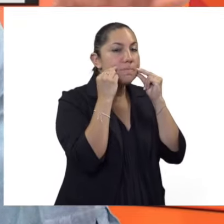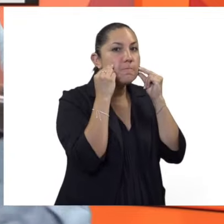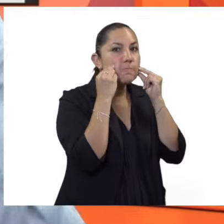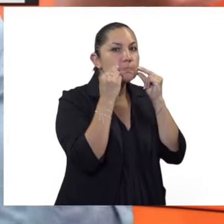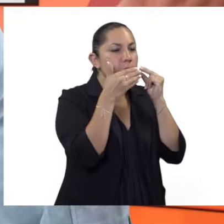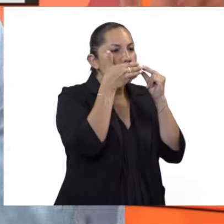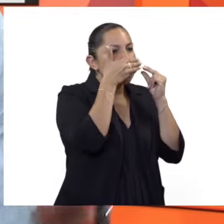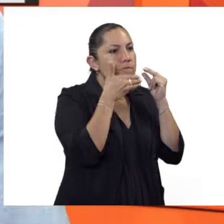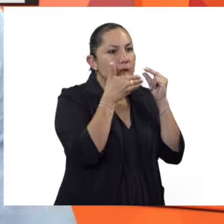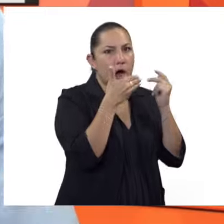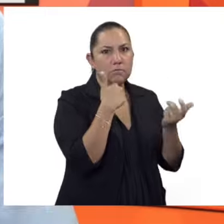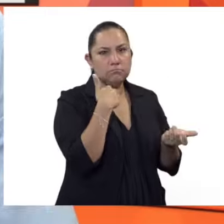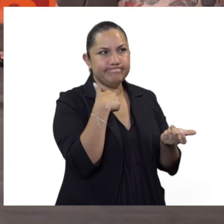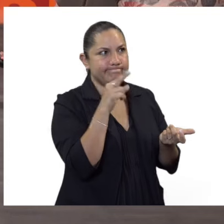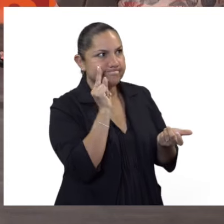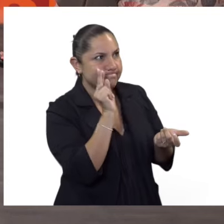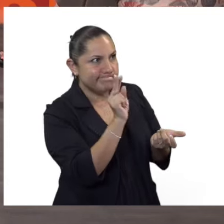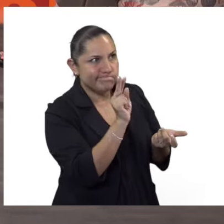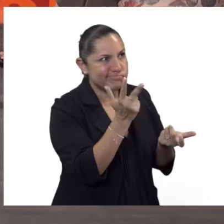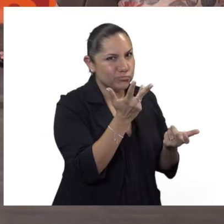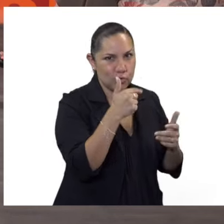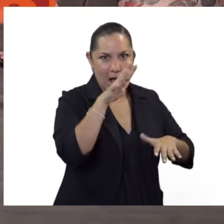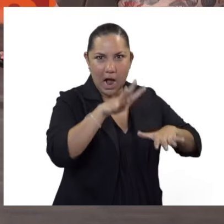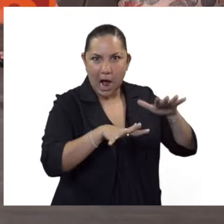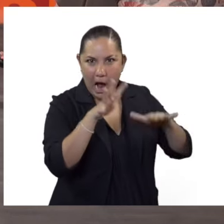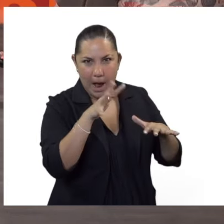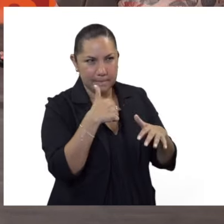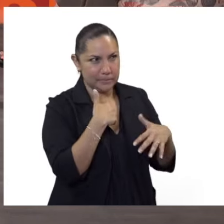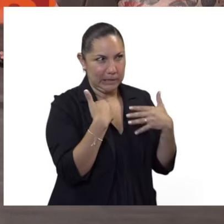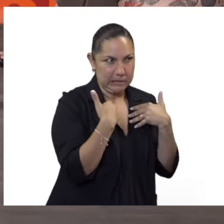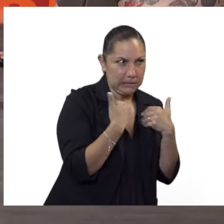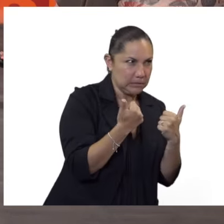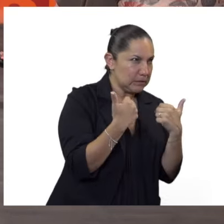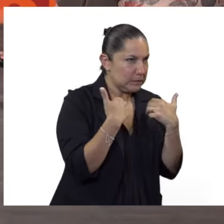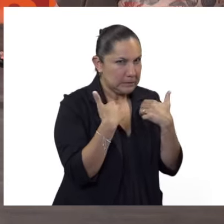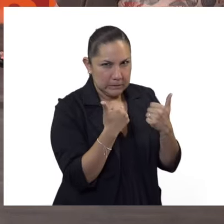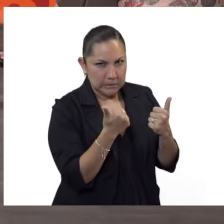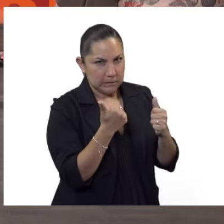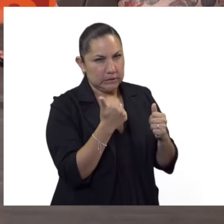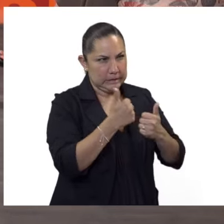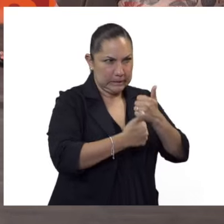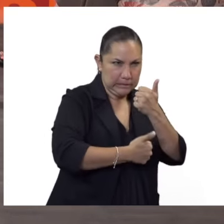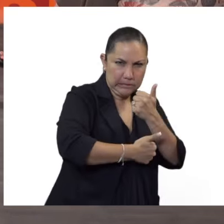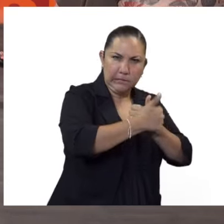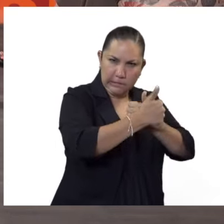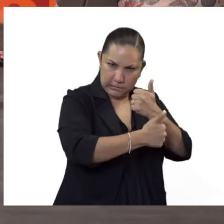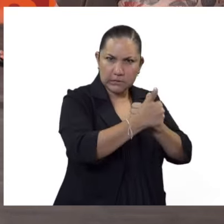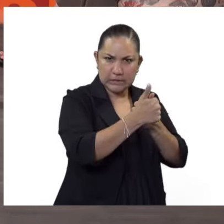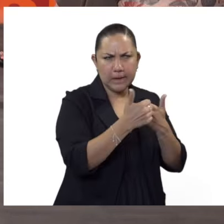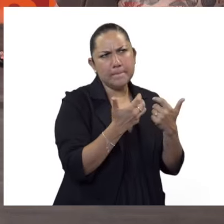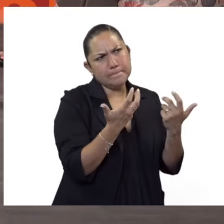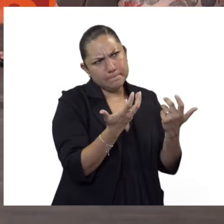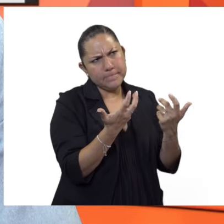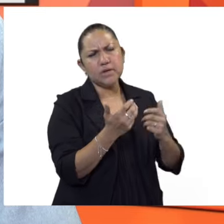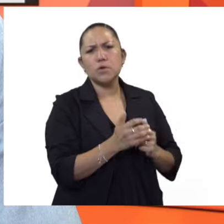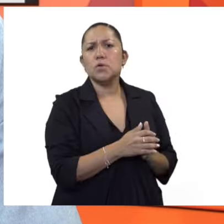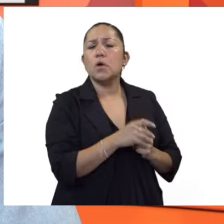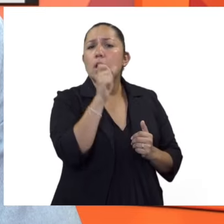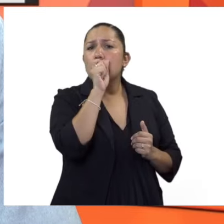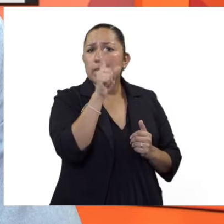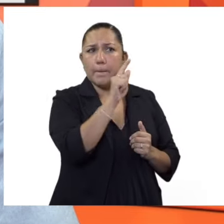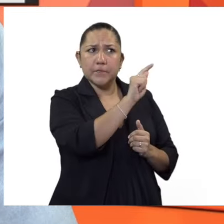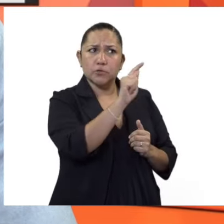y entonces yo terminó siendo perdido no de que no pueda entender y todo pero como